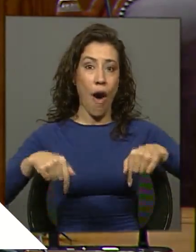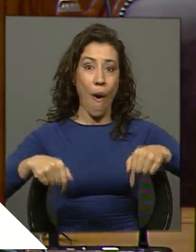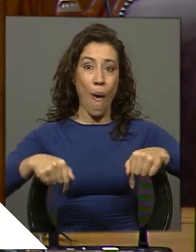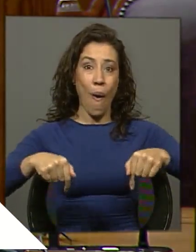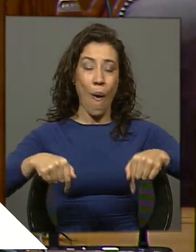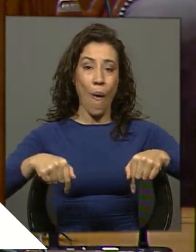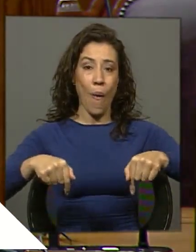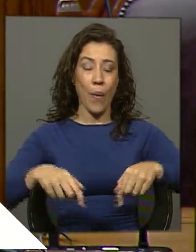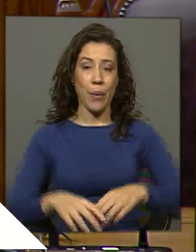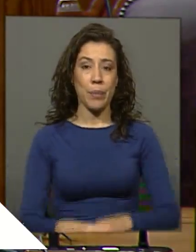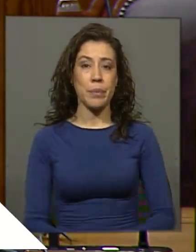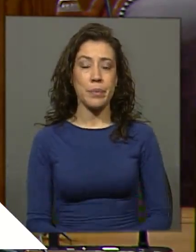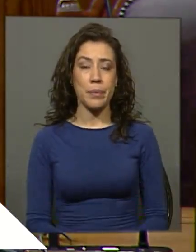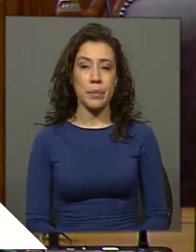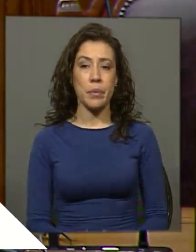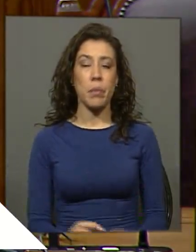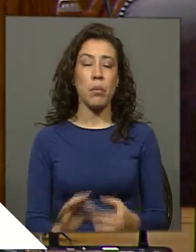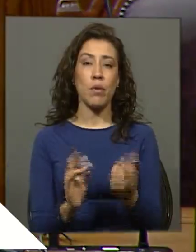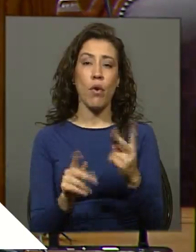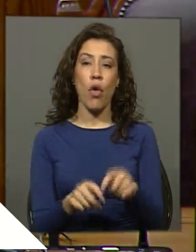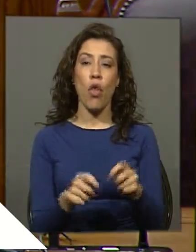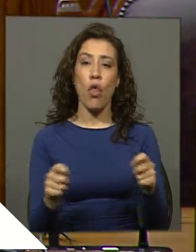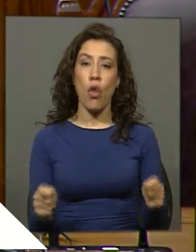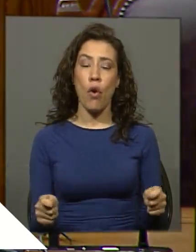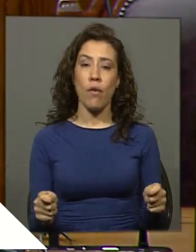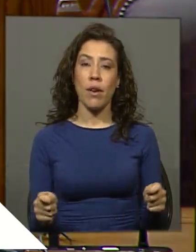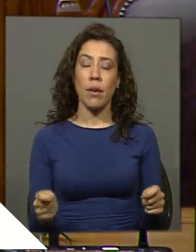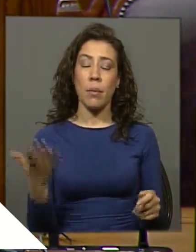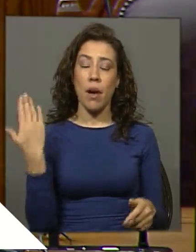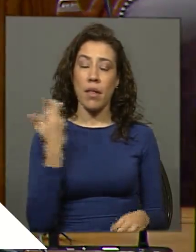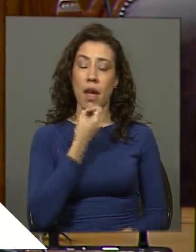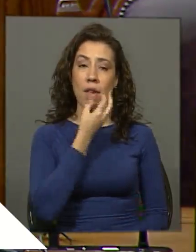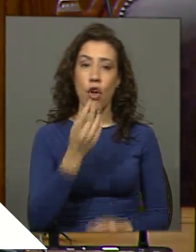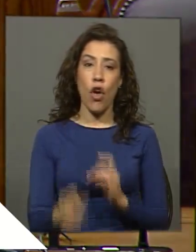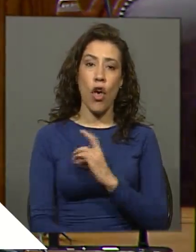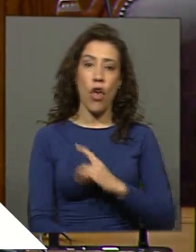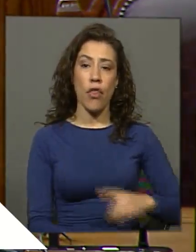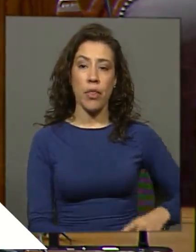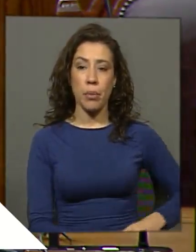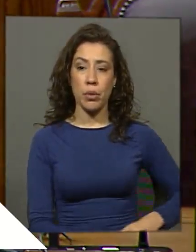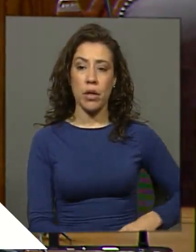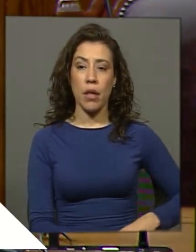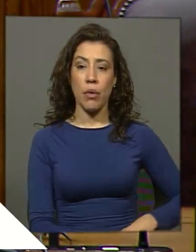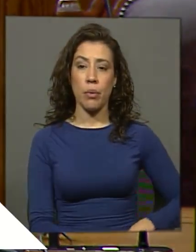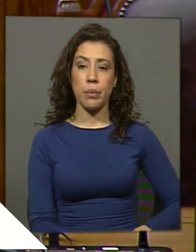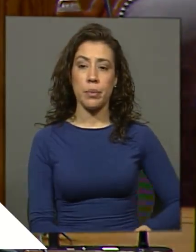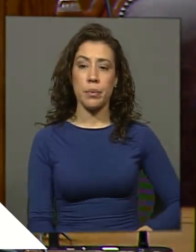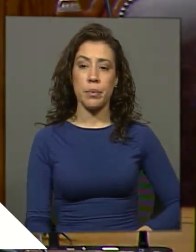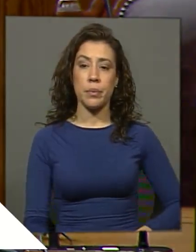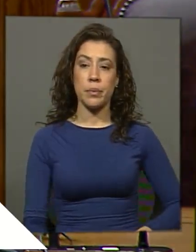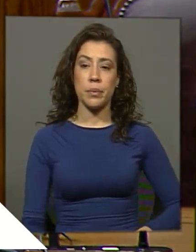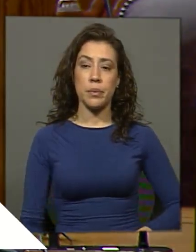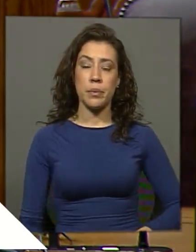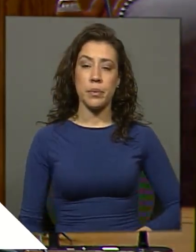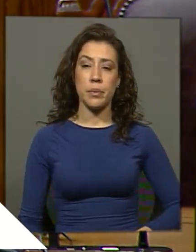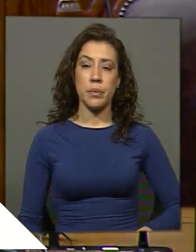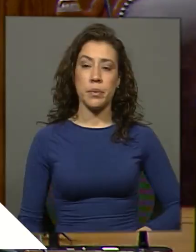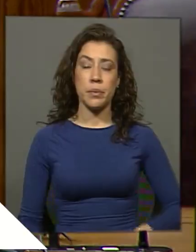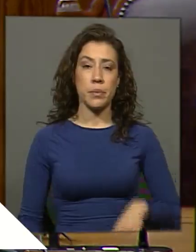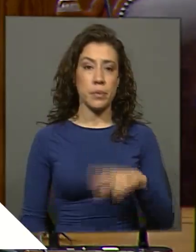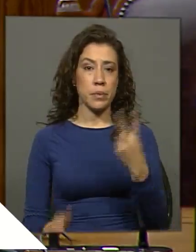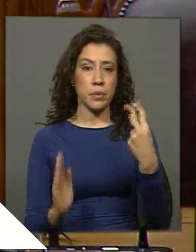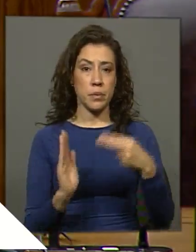y la razón de eso es doble uno como decía el diputado Agust por su intermedio presidente es que en el